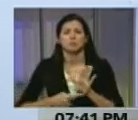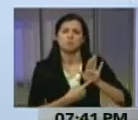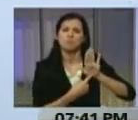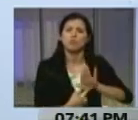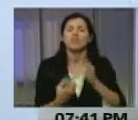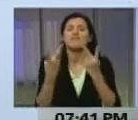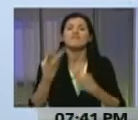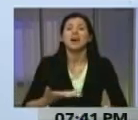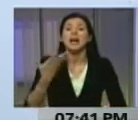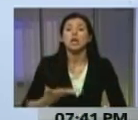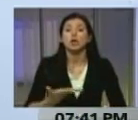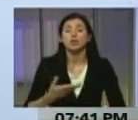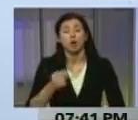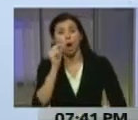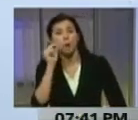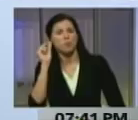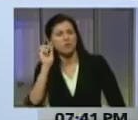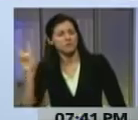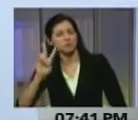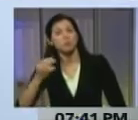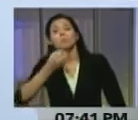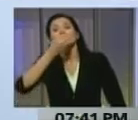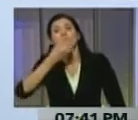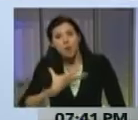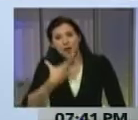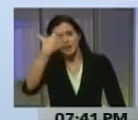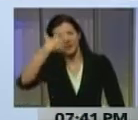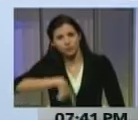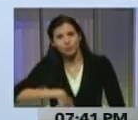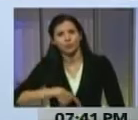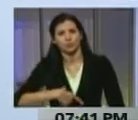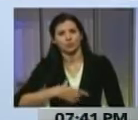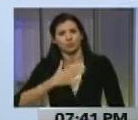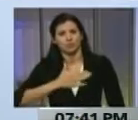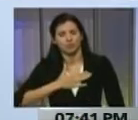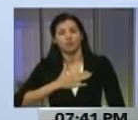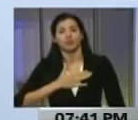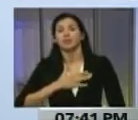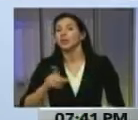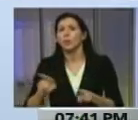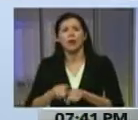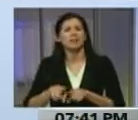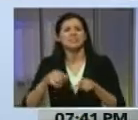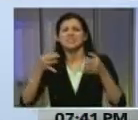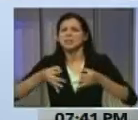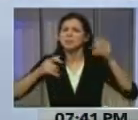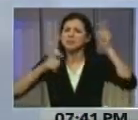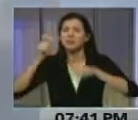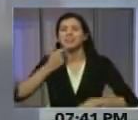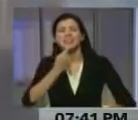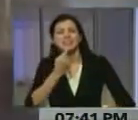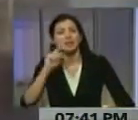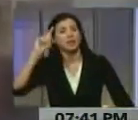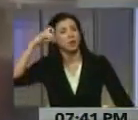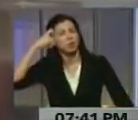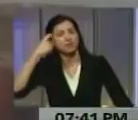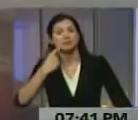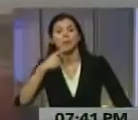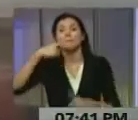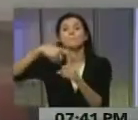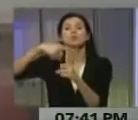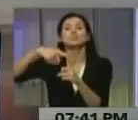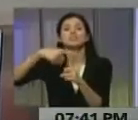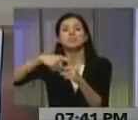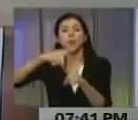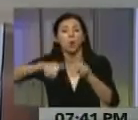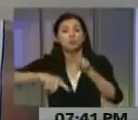venezolano bueno, de la venezolana buena, de lo que nuestro comandante Chávez siempre recordaba, lo afirmativo